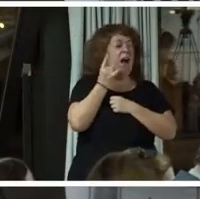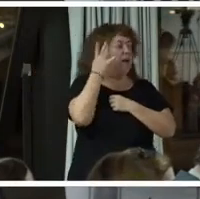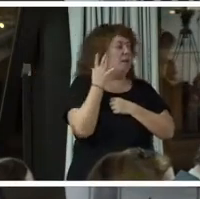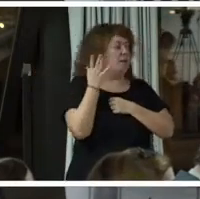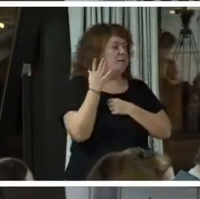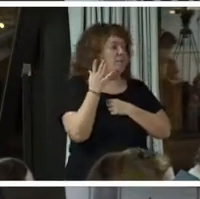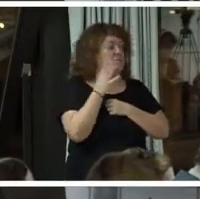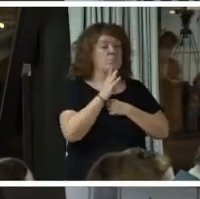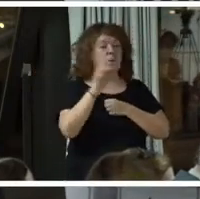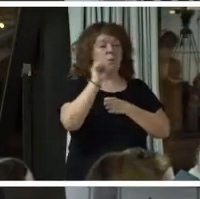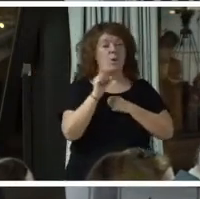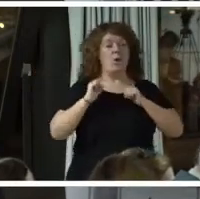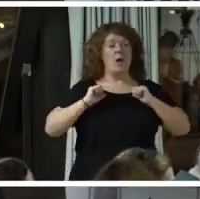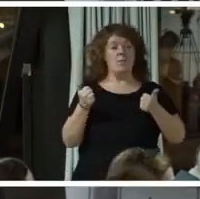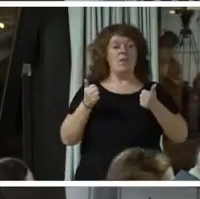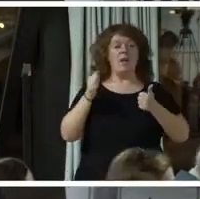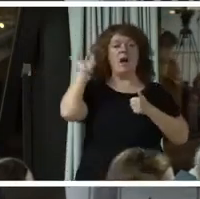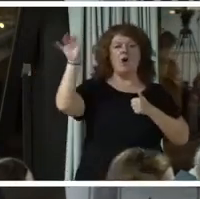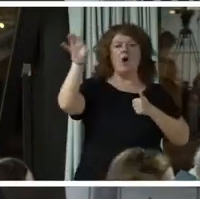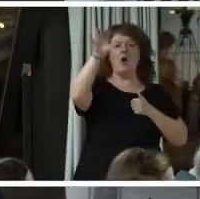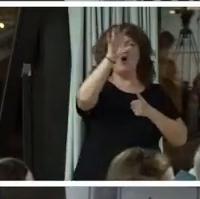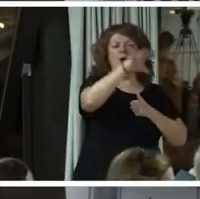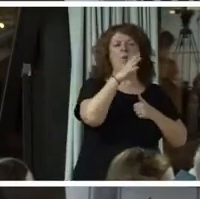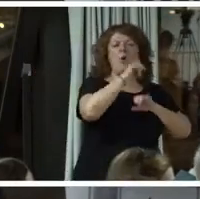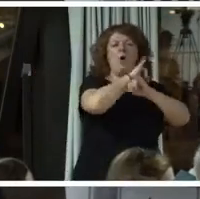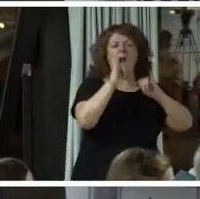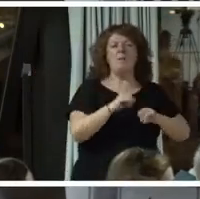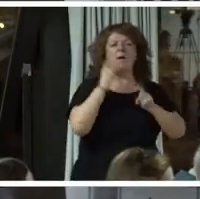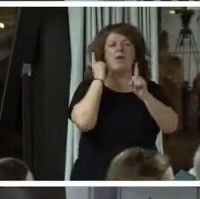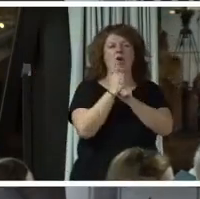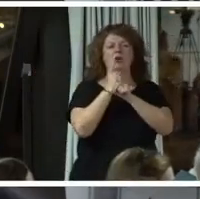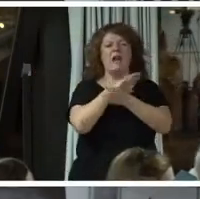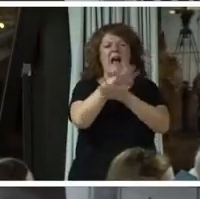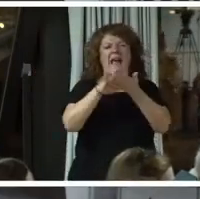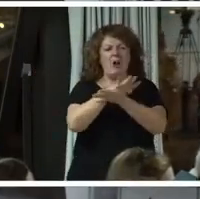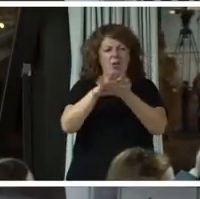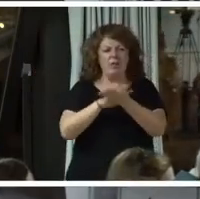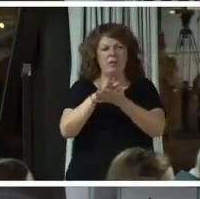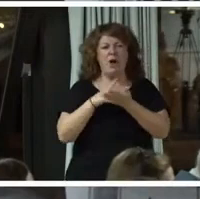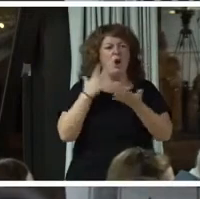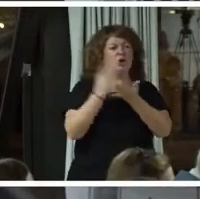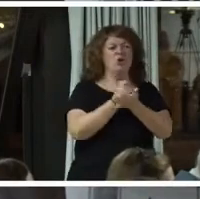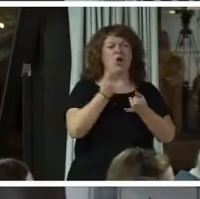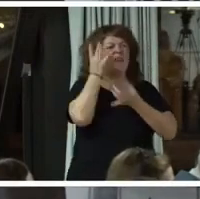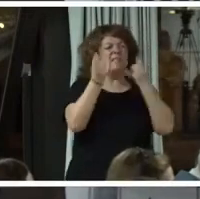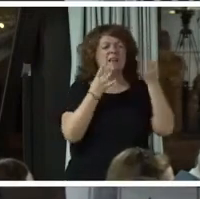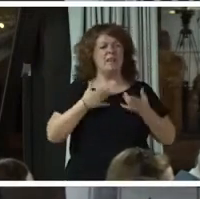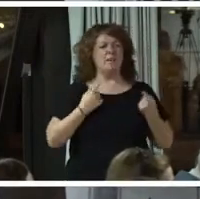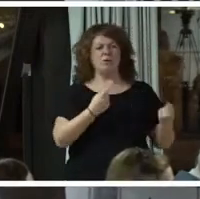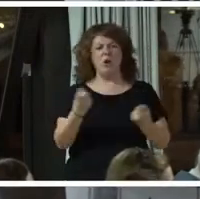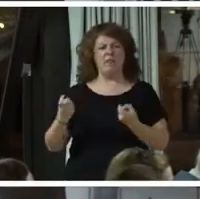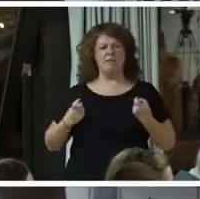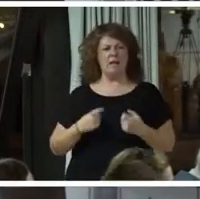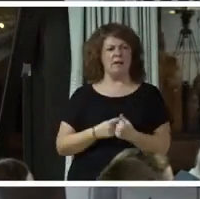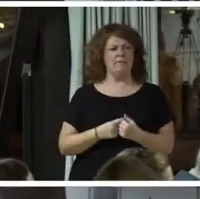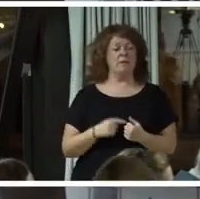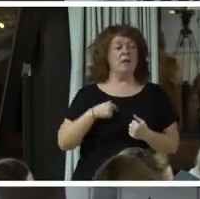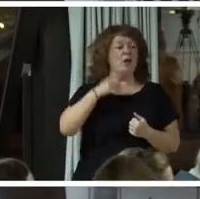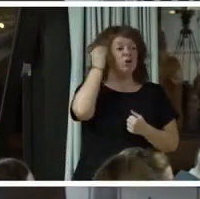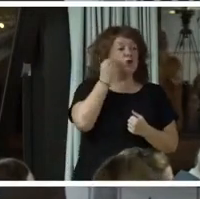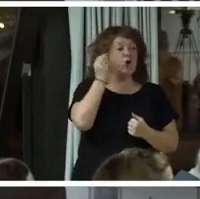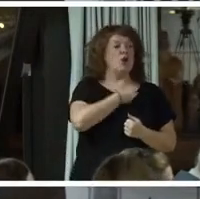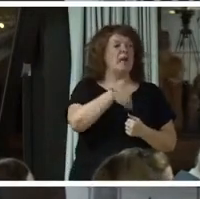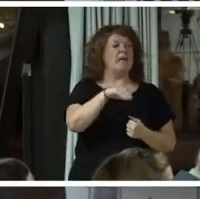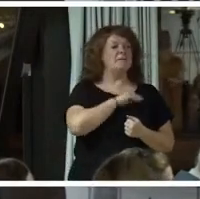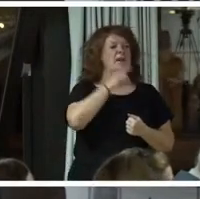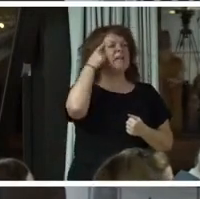bonitas que están poniendo en marcha en los Colegios por la paz contra el genocidio todas las iniciativas son necesarias creo que en